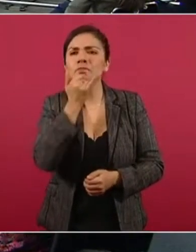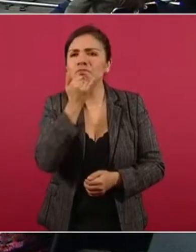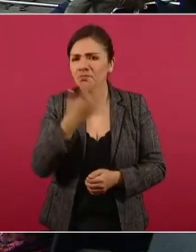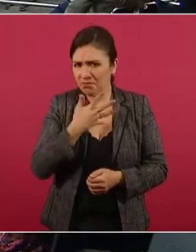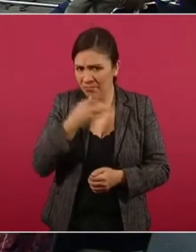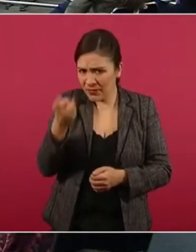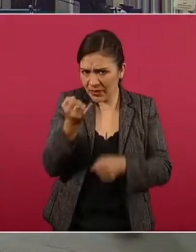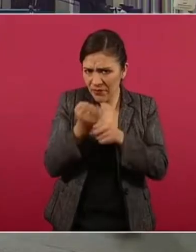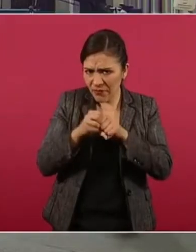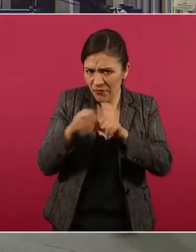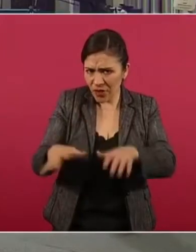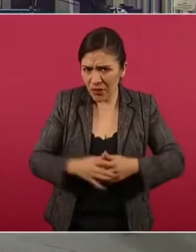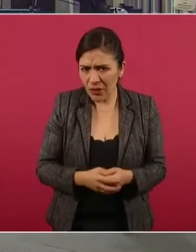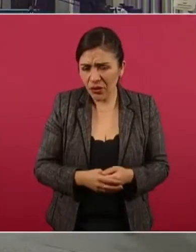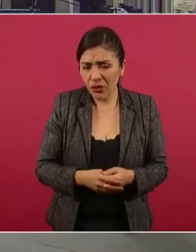dato?